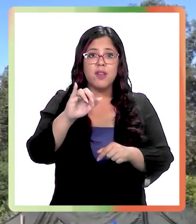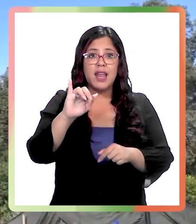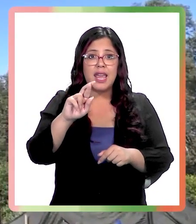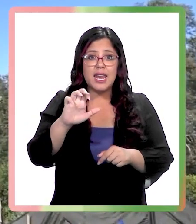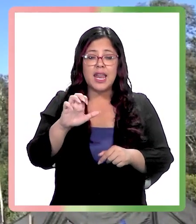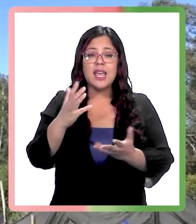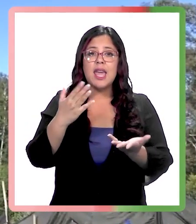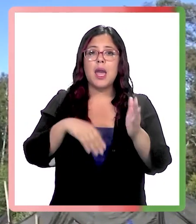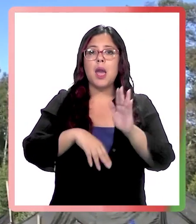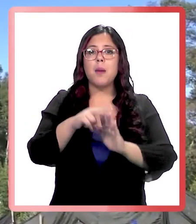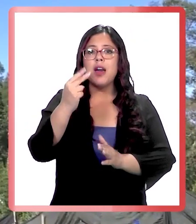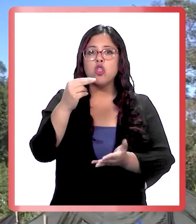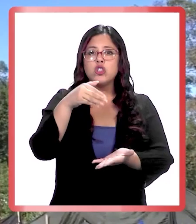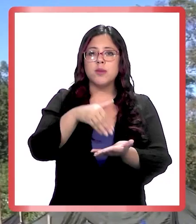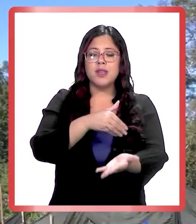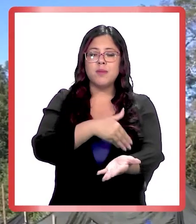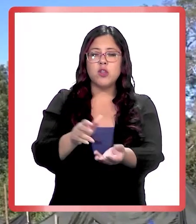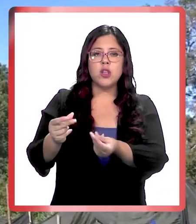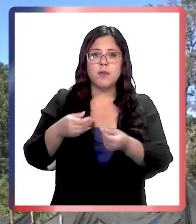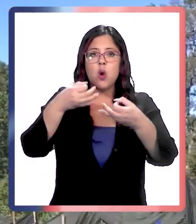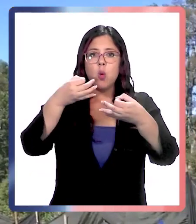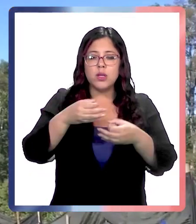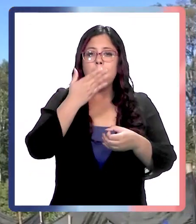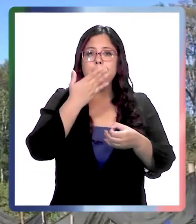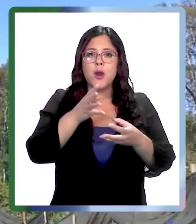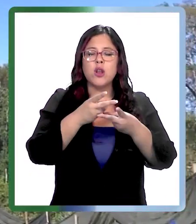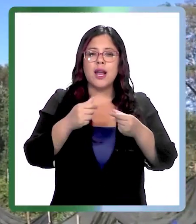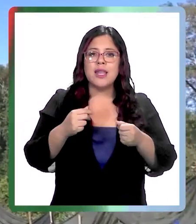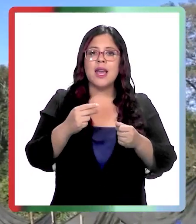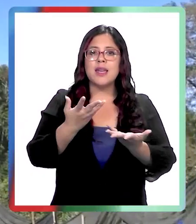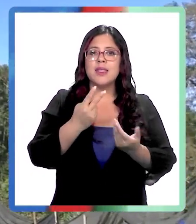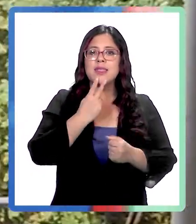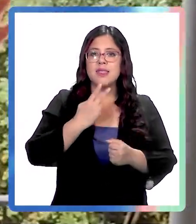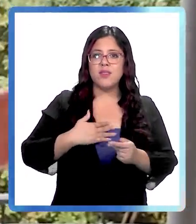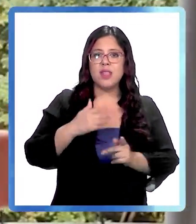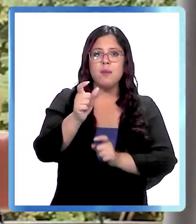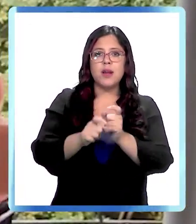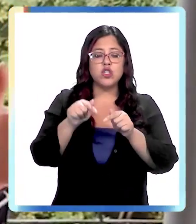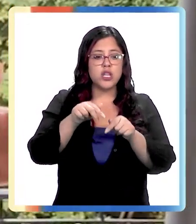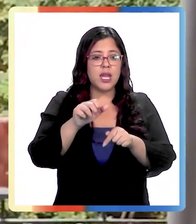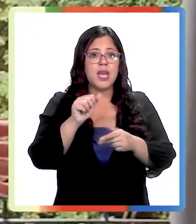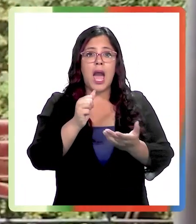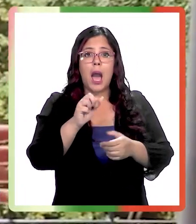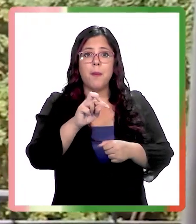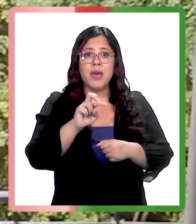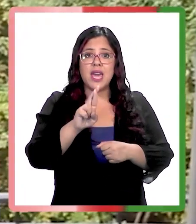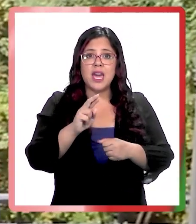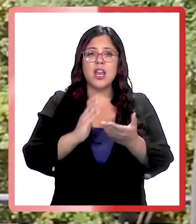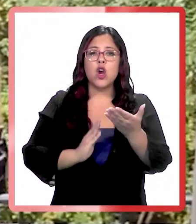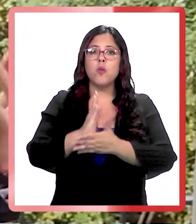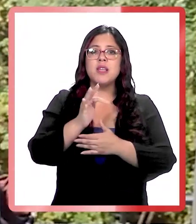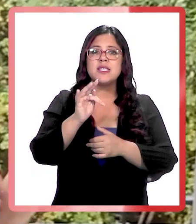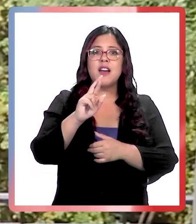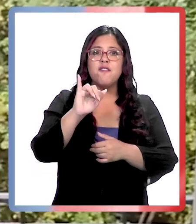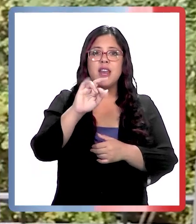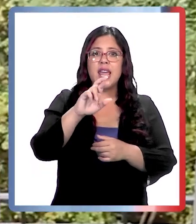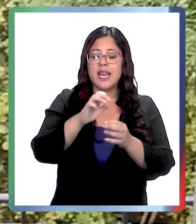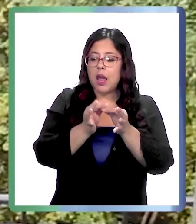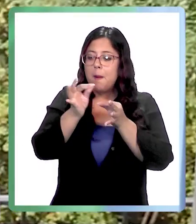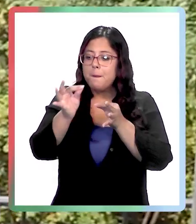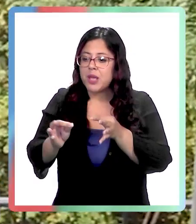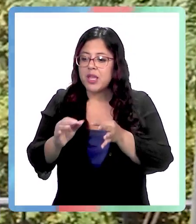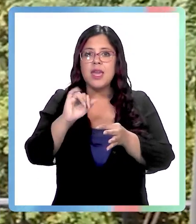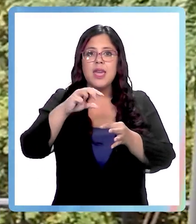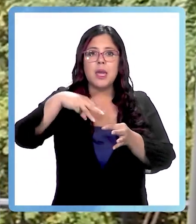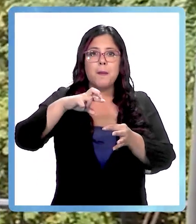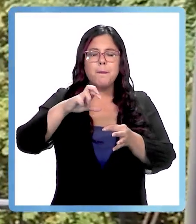por más de 12 mil millones de pesos, que viene a mejorar la calidad de vida de estos vecinos. Una PR que se inicia en Freire y termina en Imperial. Estamos hablando de una magnitud